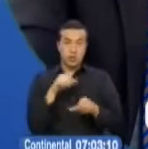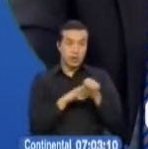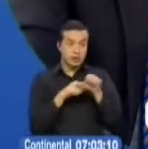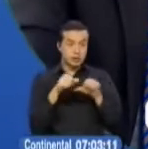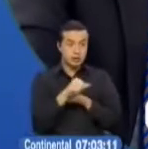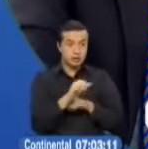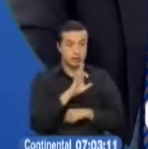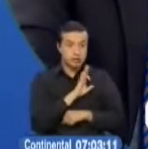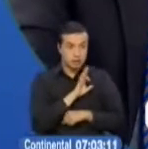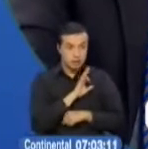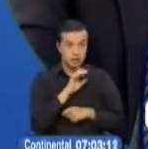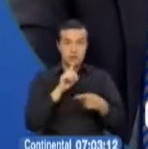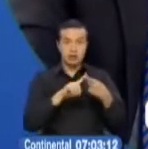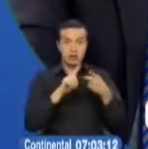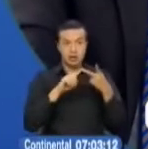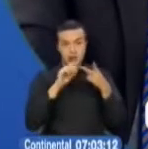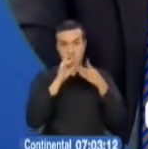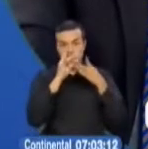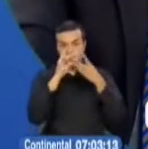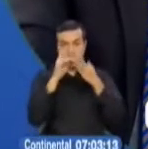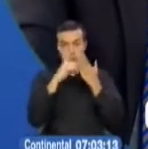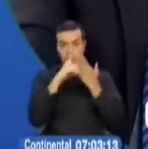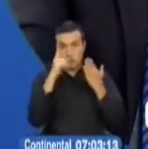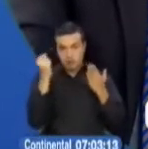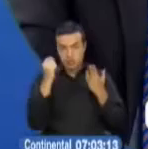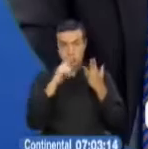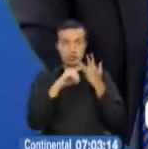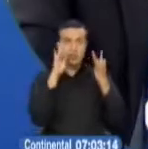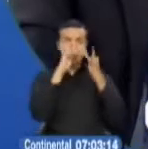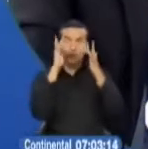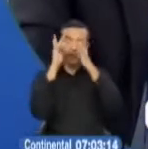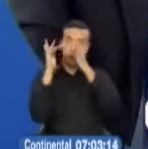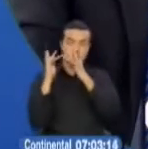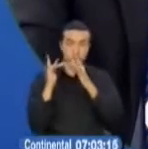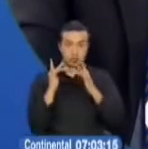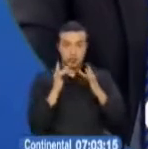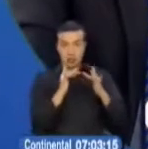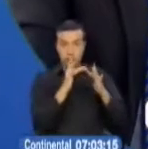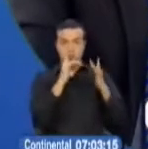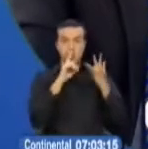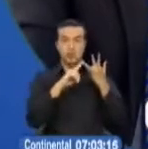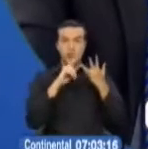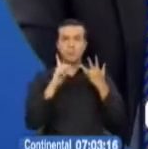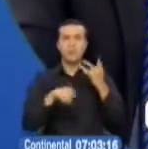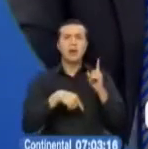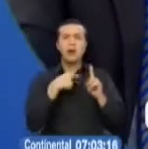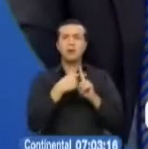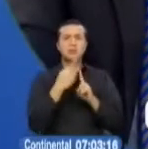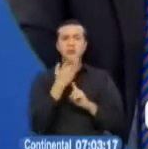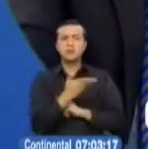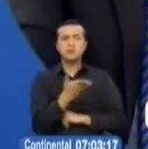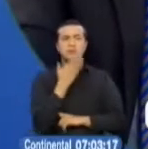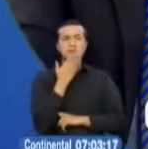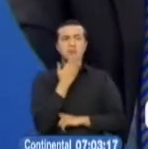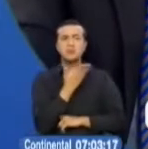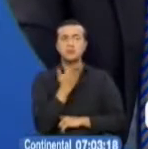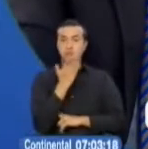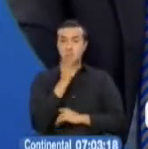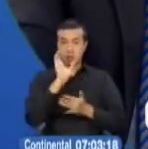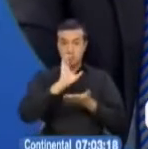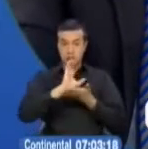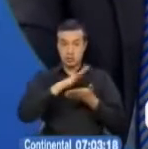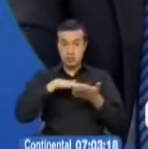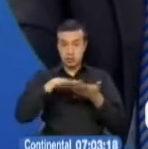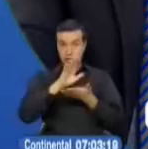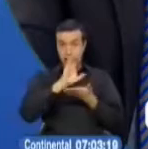asistencia técnica y la orientación en financiamiento y las conexiones necesarias, sino que además este centro